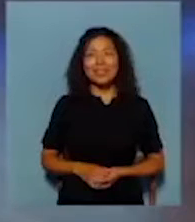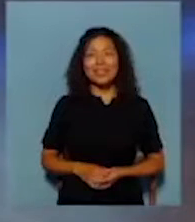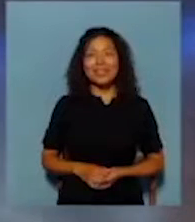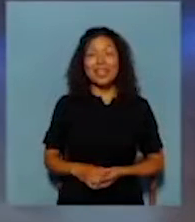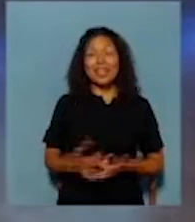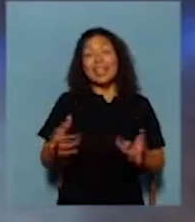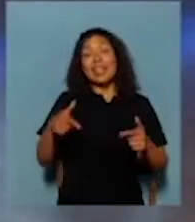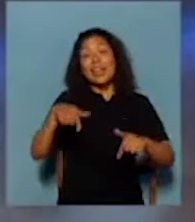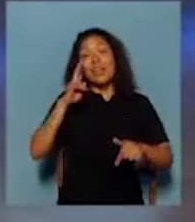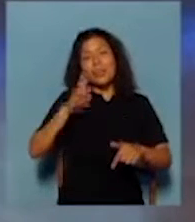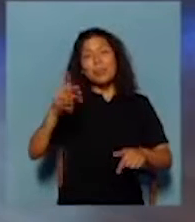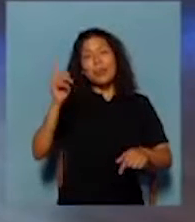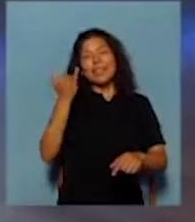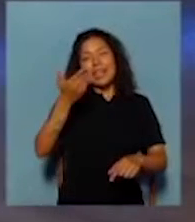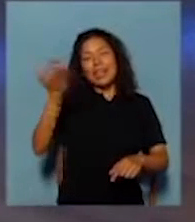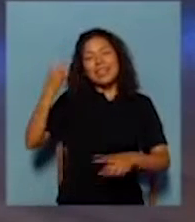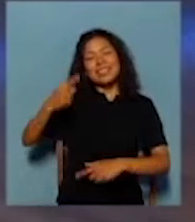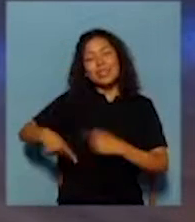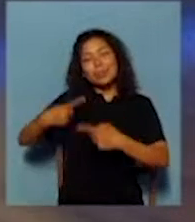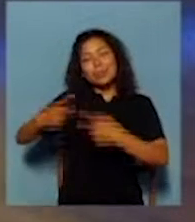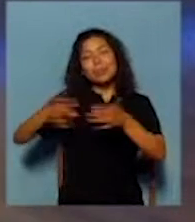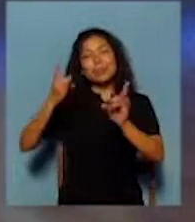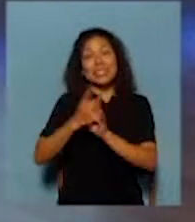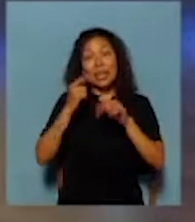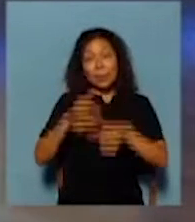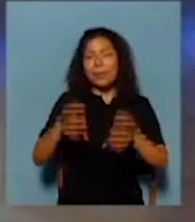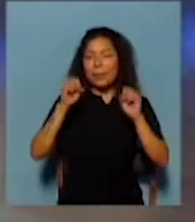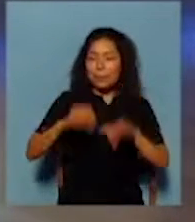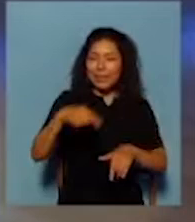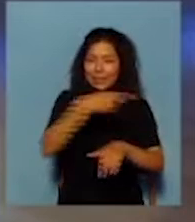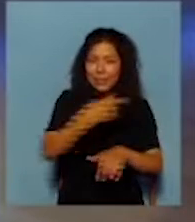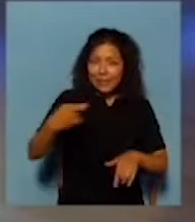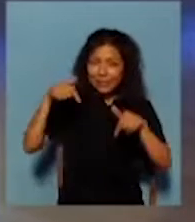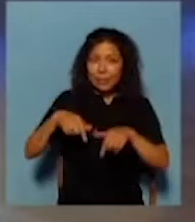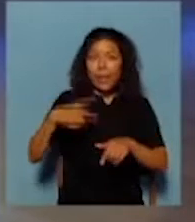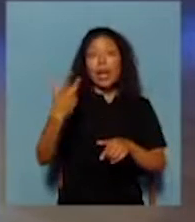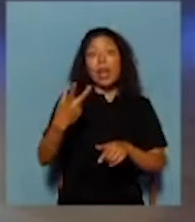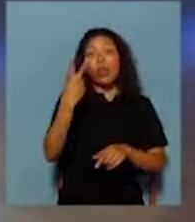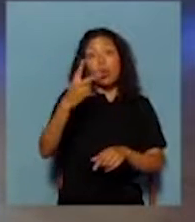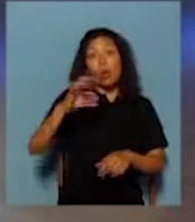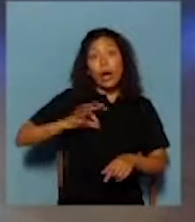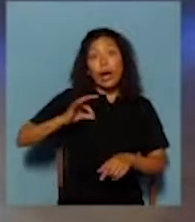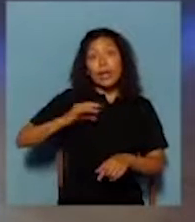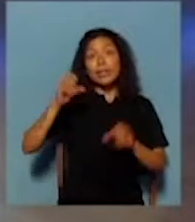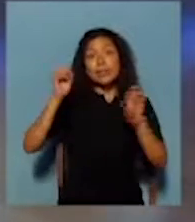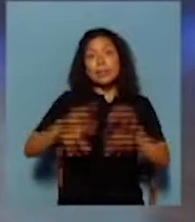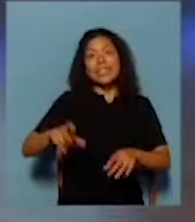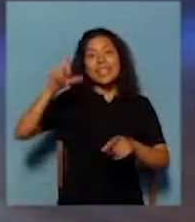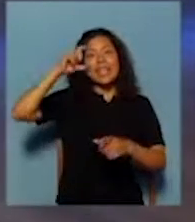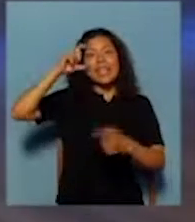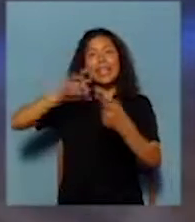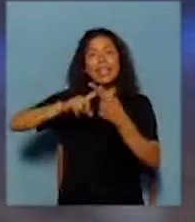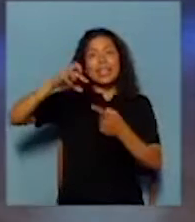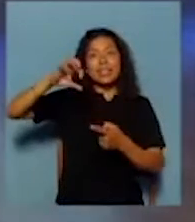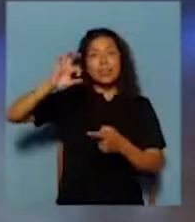Un evento tradicional que también ya inicia esta semana, se realiza cada dos años, es la Expo Jujuy. Ahí en ese